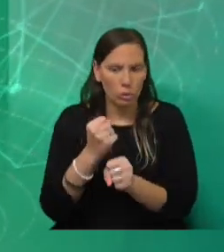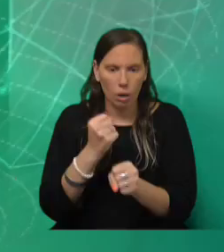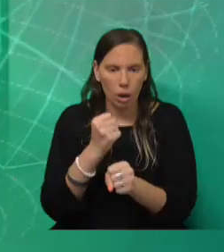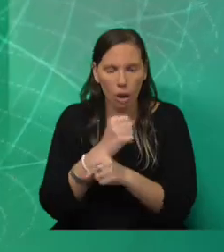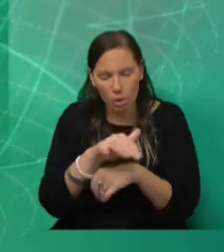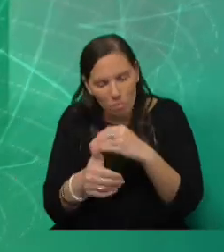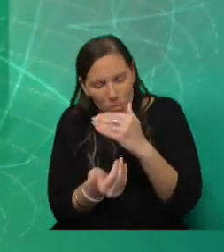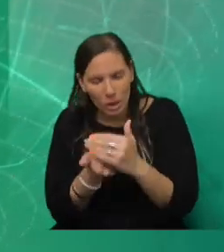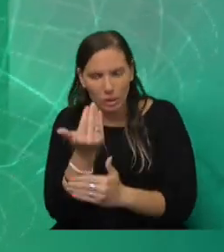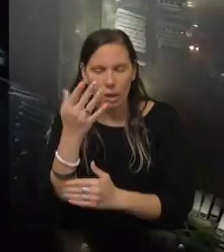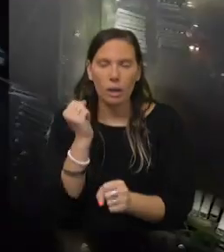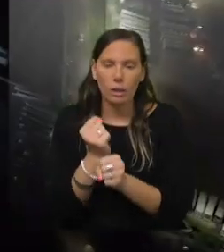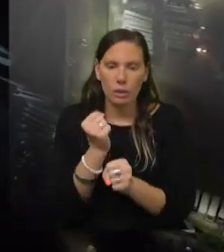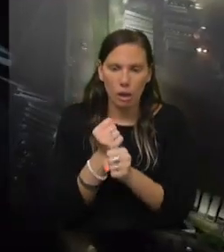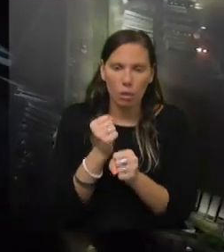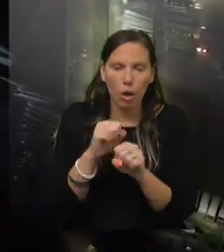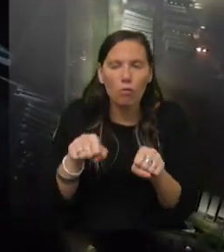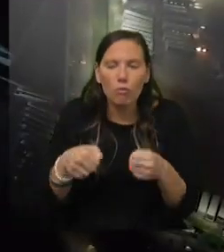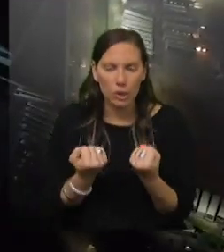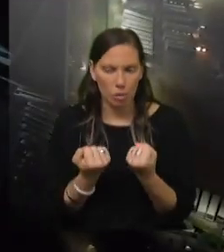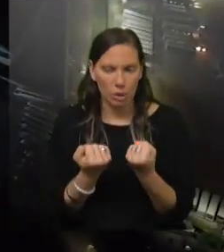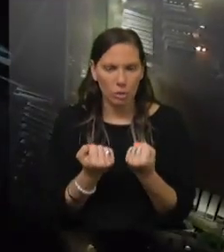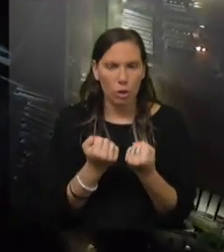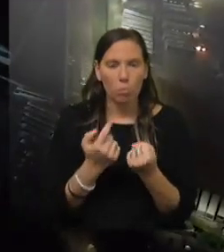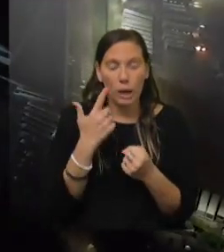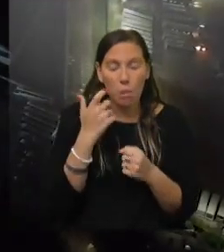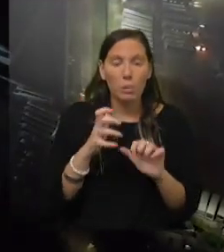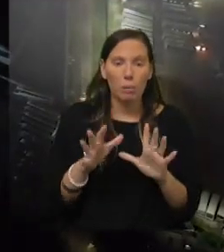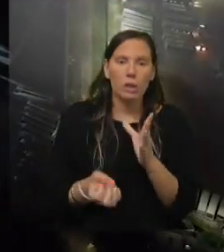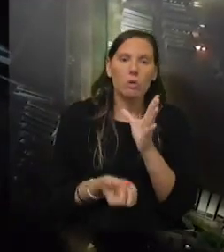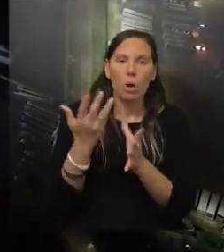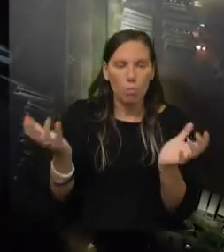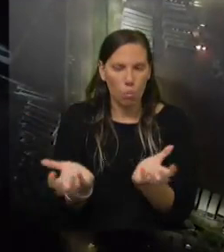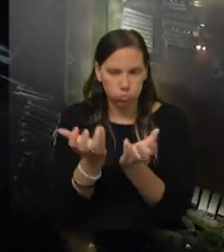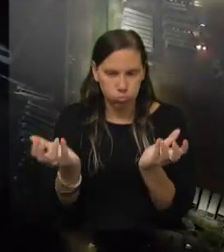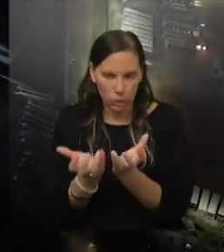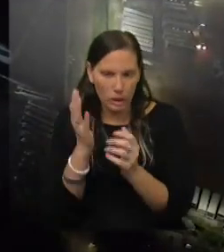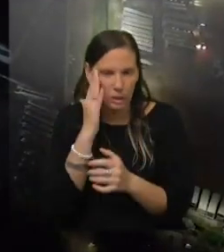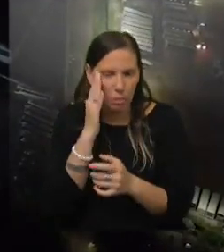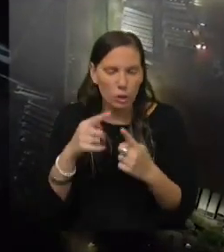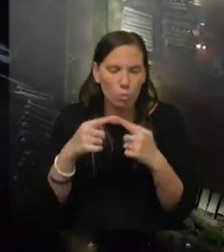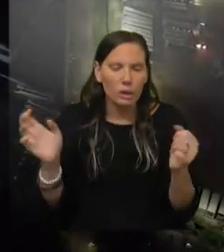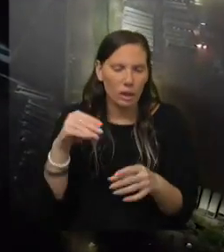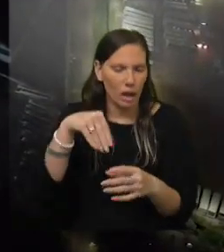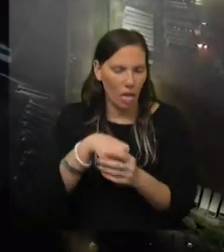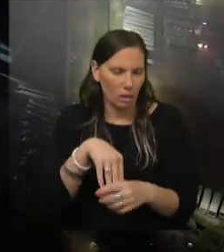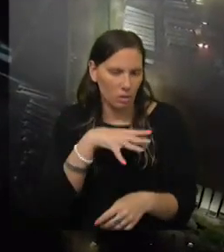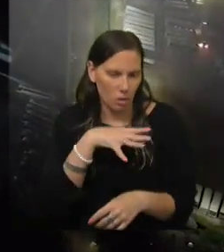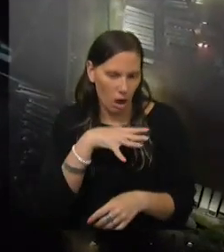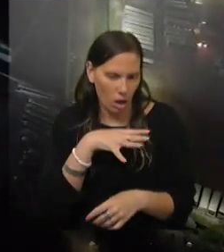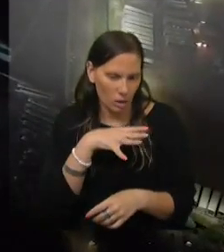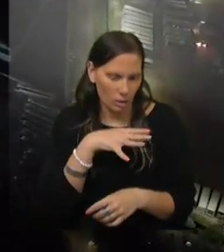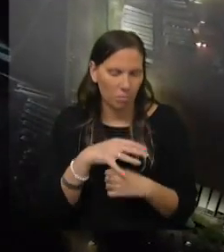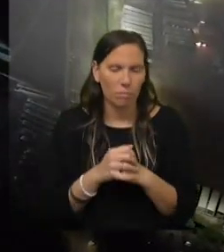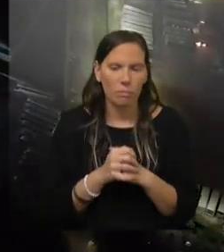mañana en tareas de enfriamiento justamente para evitar posibles nuevos focos de tiendo en cuenta los materiales inflamables existentes en